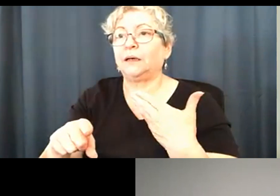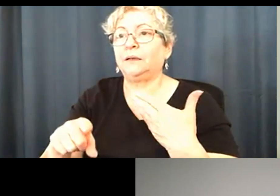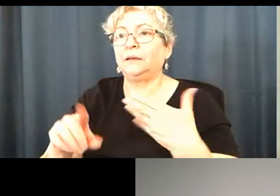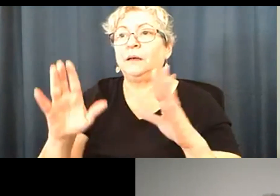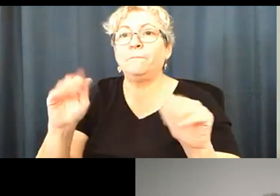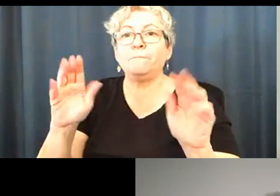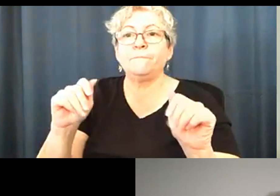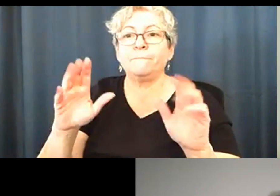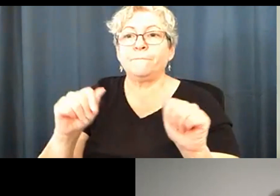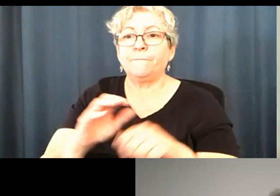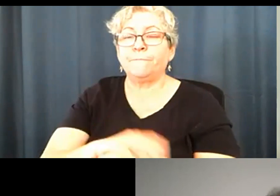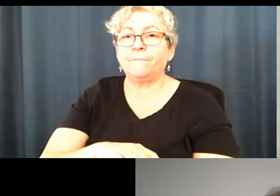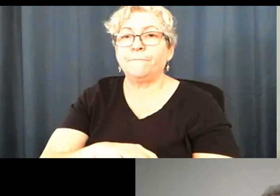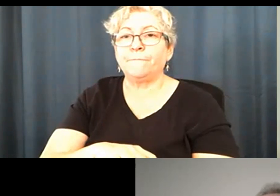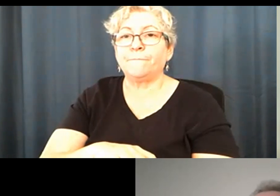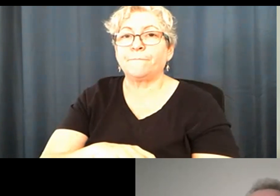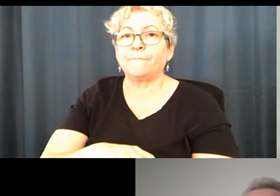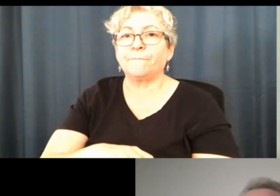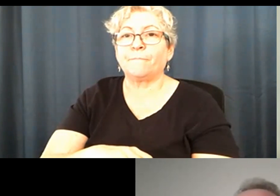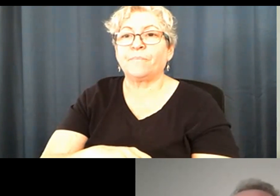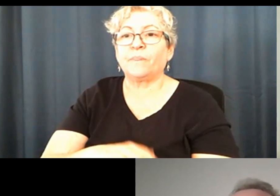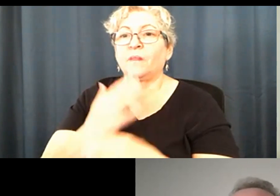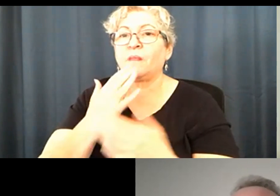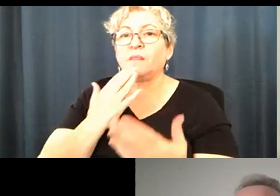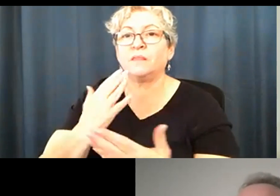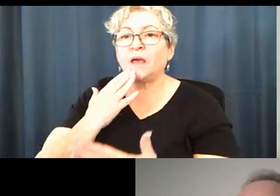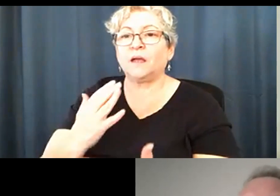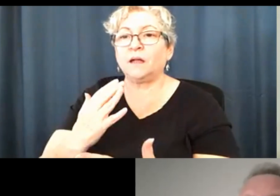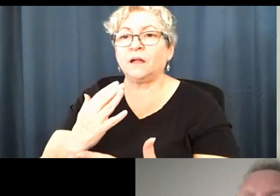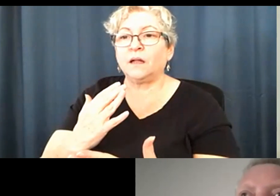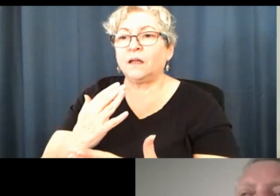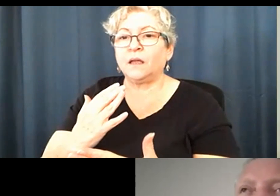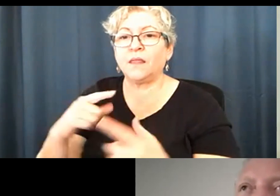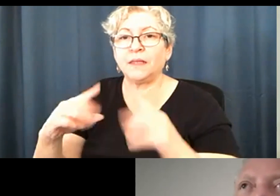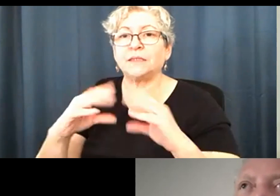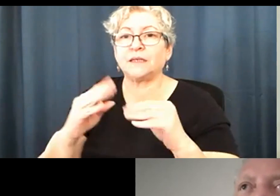semana. Adiós a todos. Thank you. And just a note, our session did end. It's not recording.